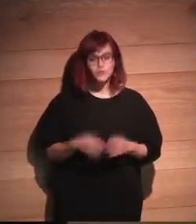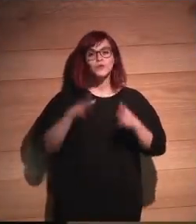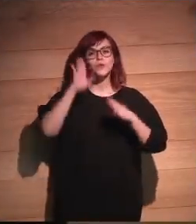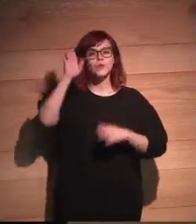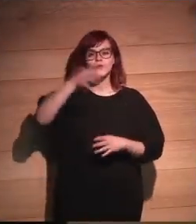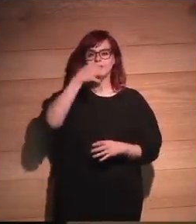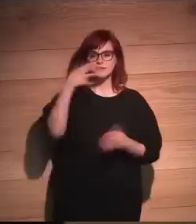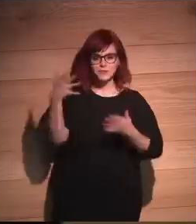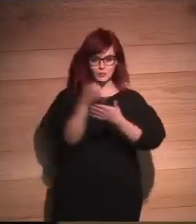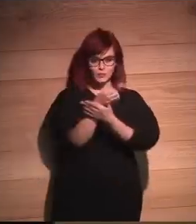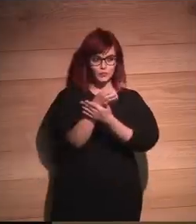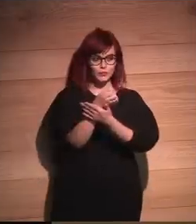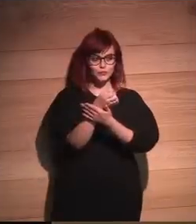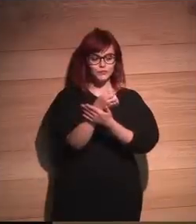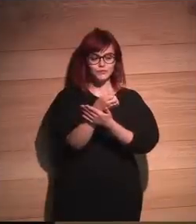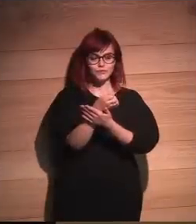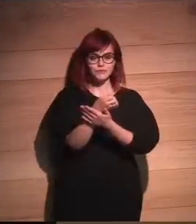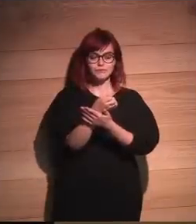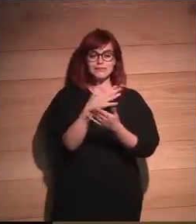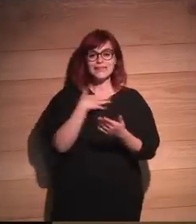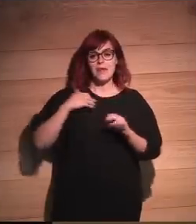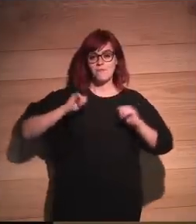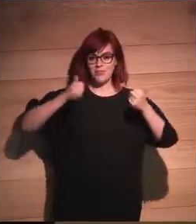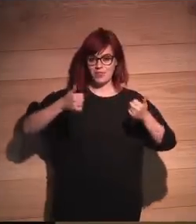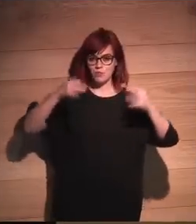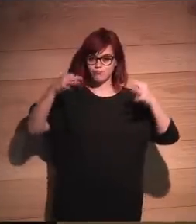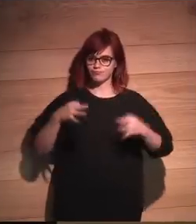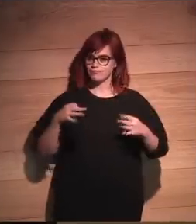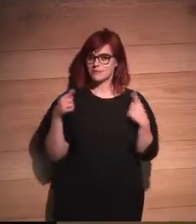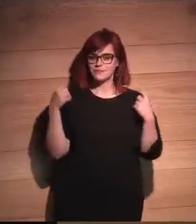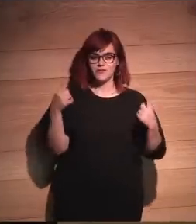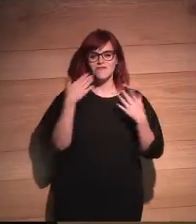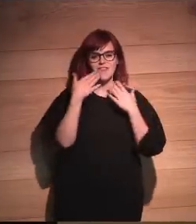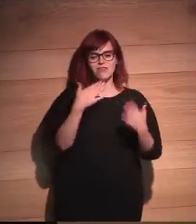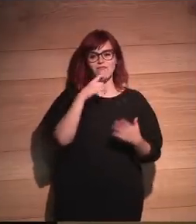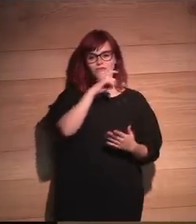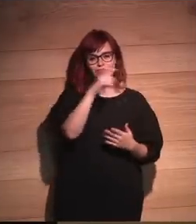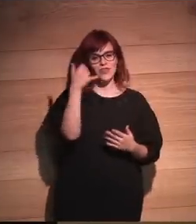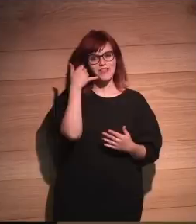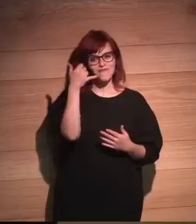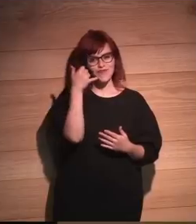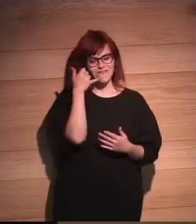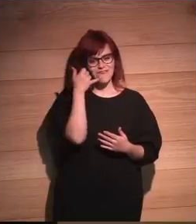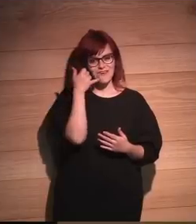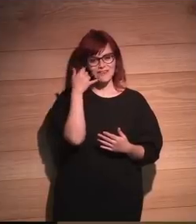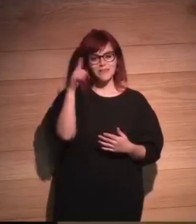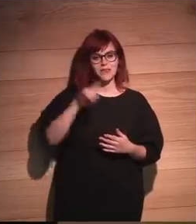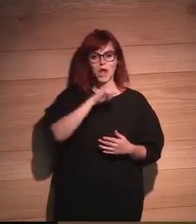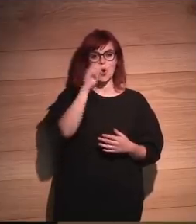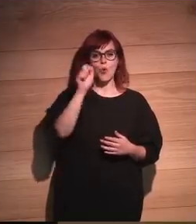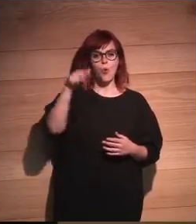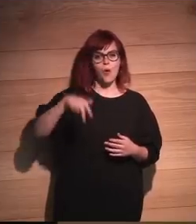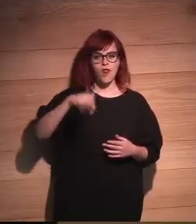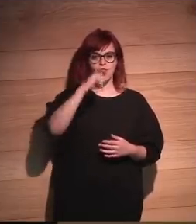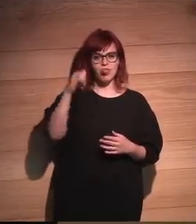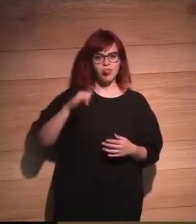Buenas tardes a todos. Quisiera, en primer lugar, agradecer a la Fundación Telefónica y a Juan Zafra